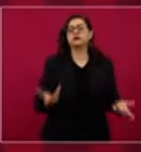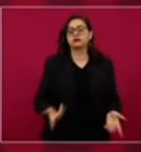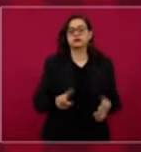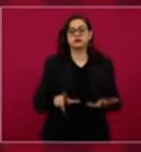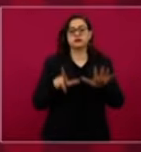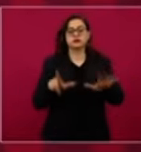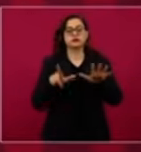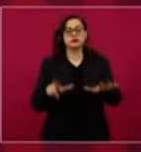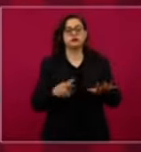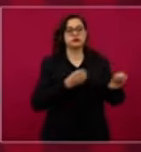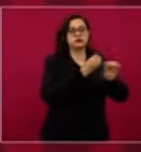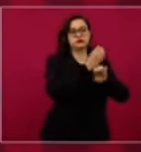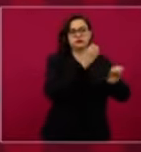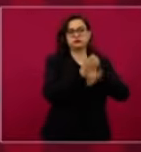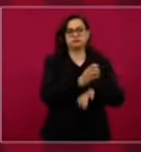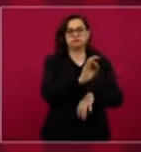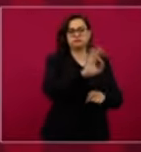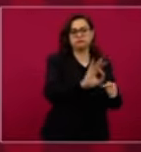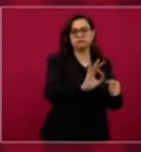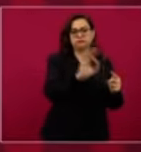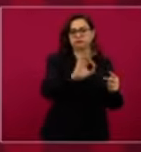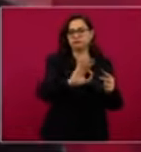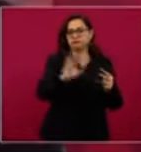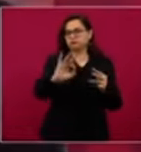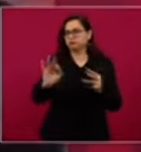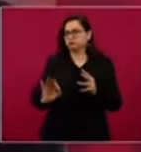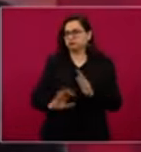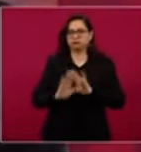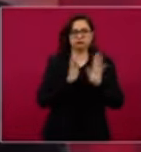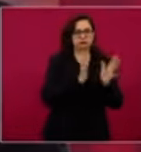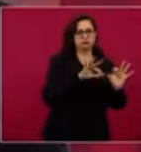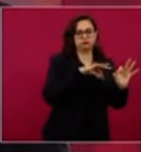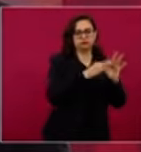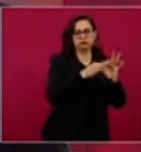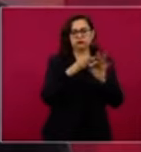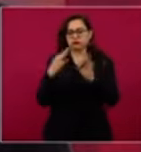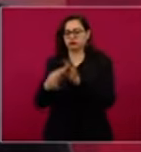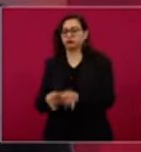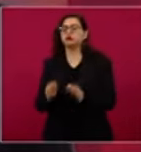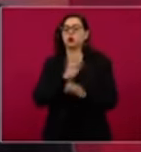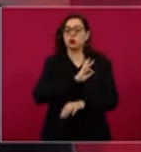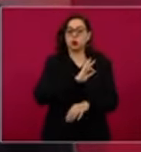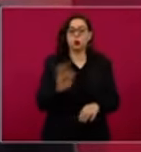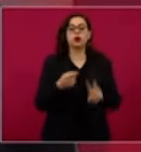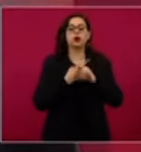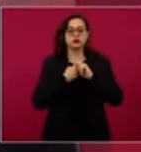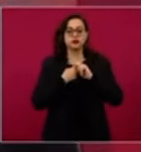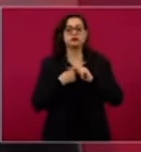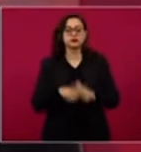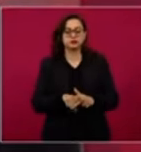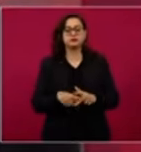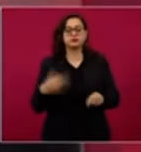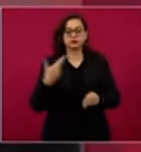porcentaje requerido para que se haga la convocatoria oficial a la consulta y ellos